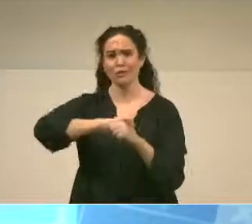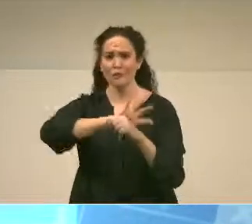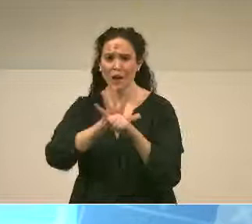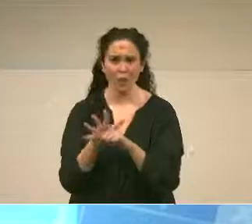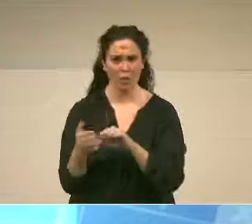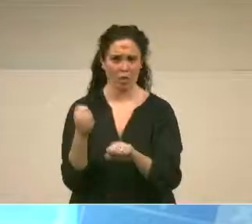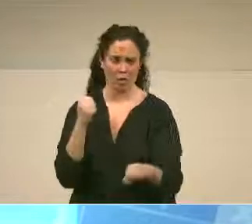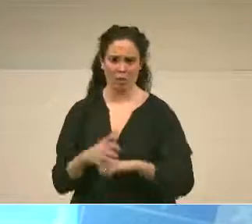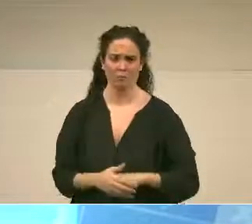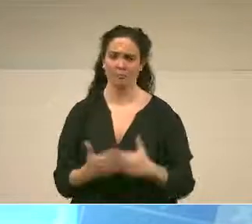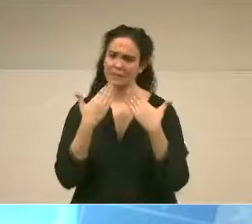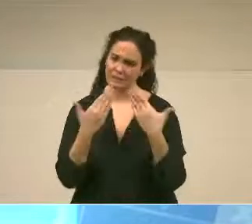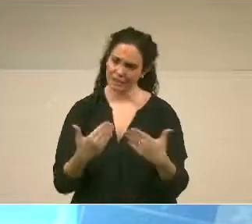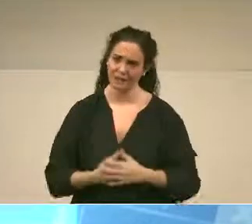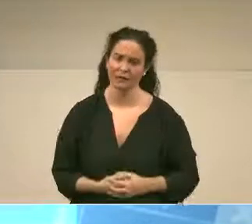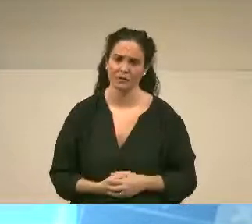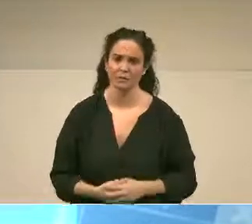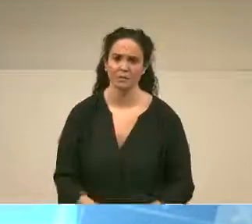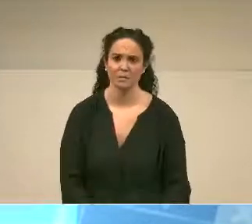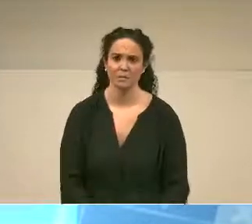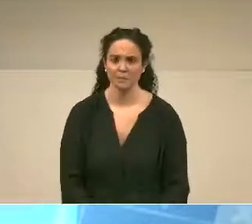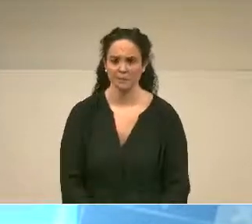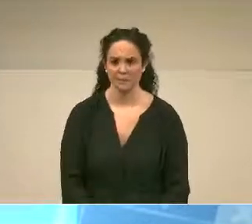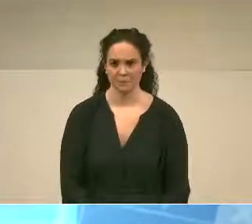manos. Eskerrik asko eta zuen esanetara.